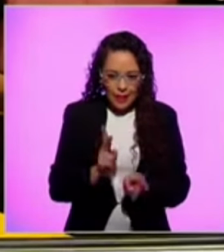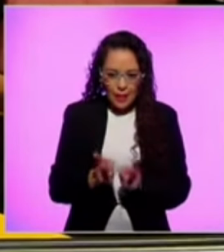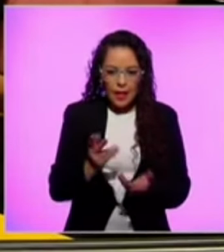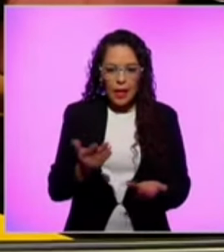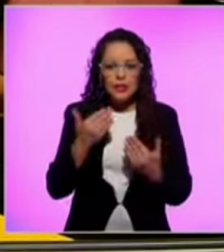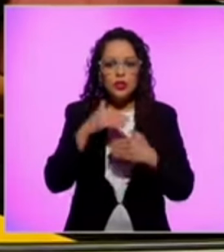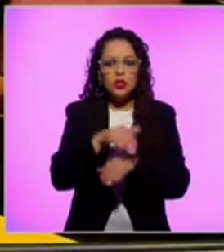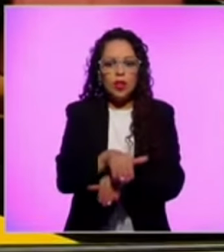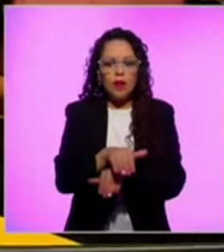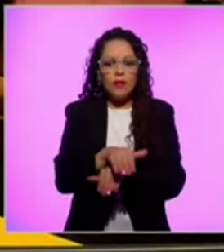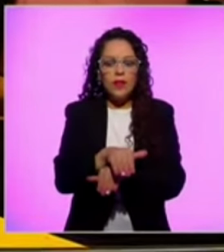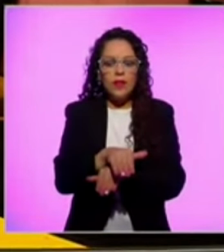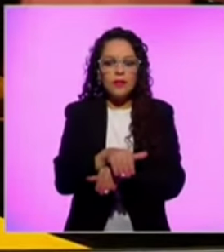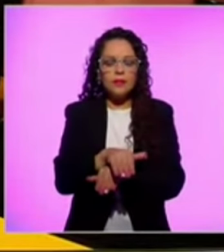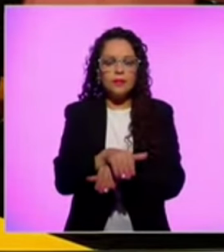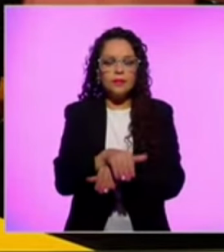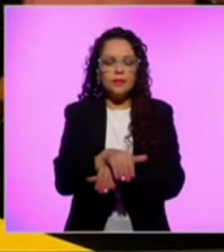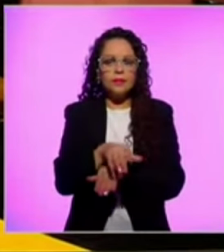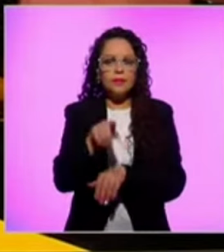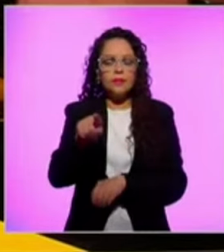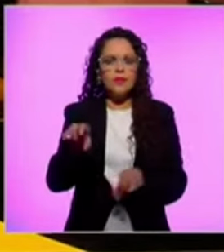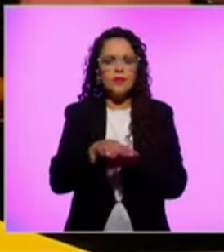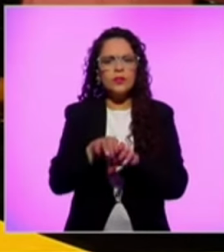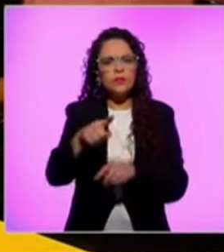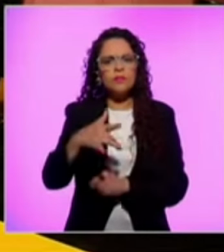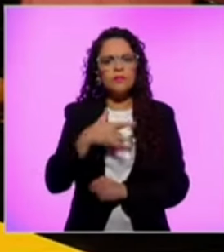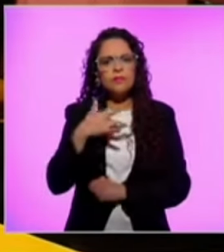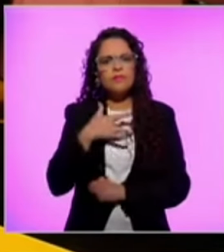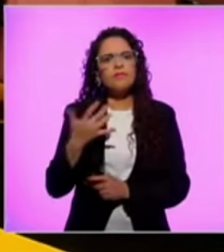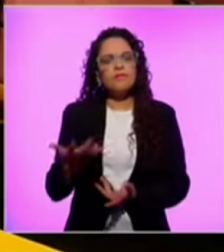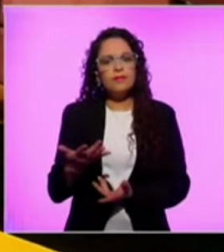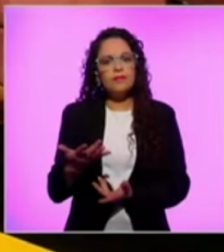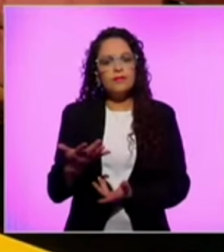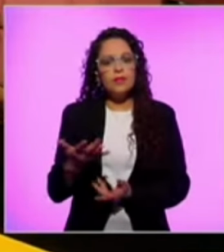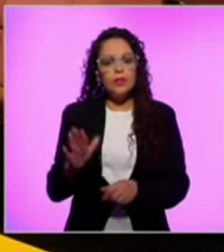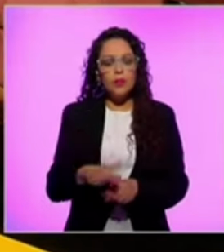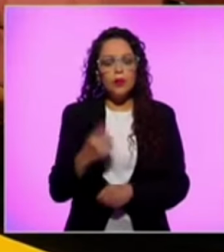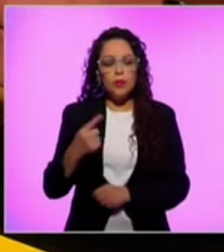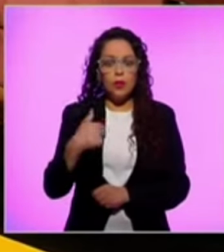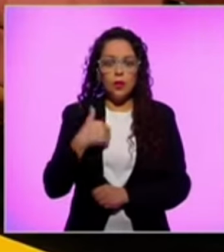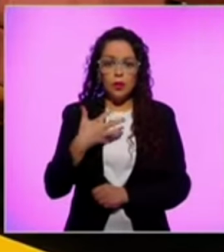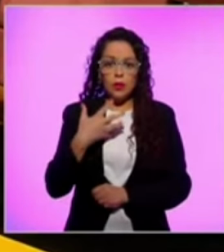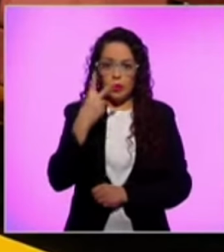cómo fue también, ¿no? Ese proceso de decir, tengo a lo mejor dos caminos.